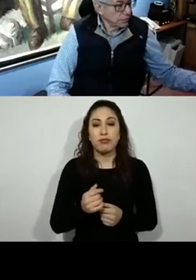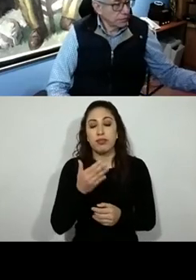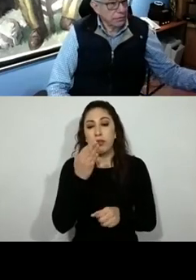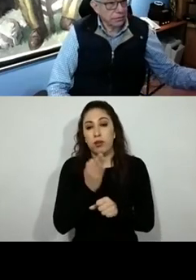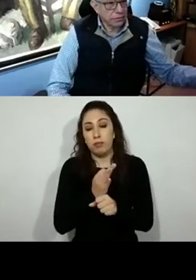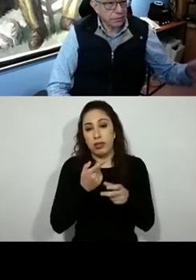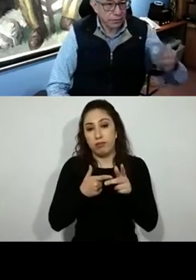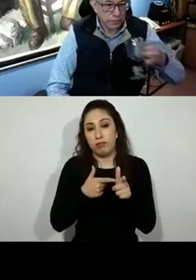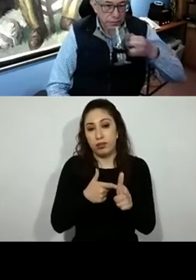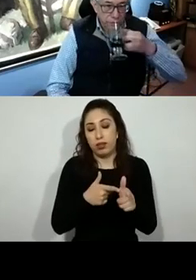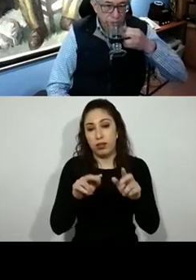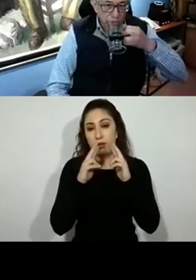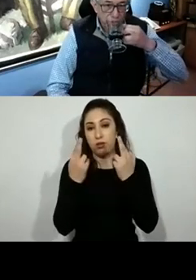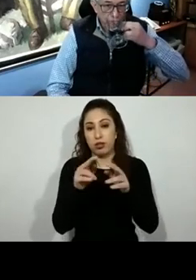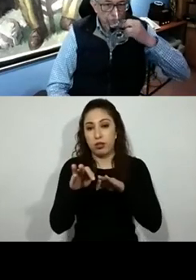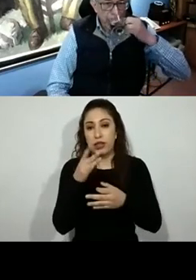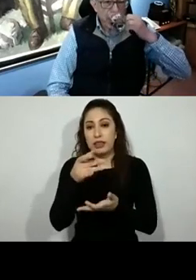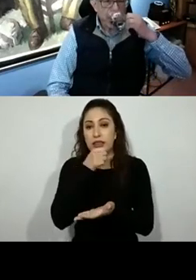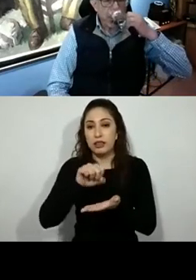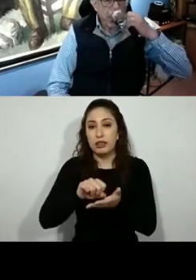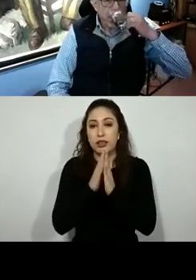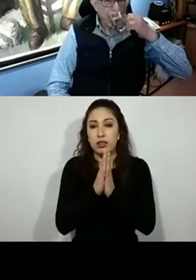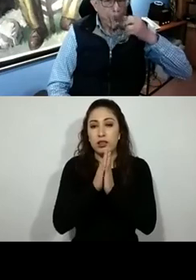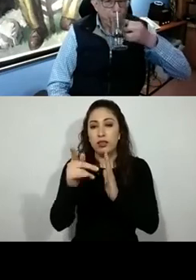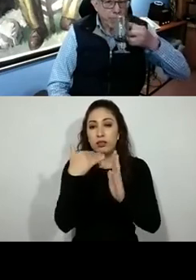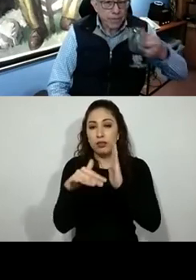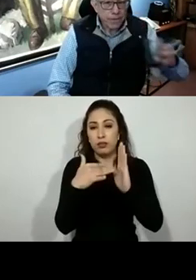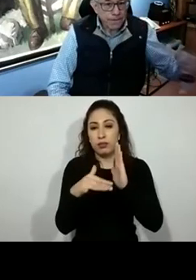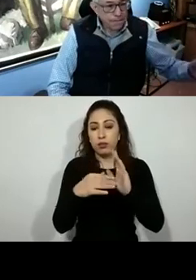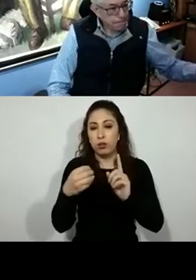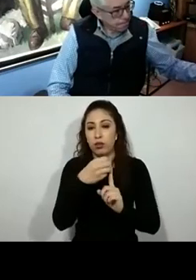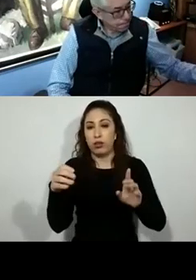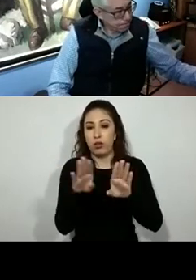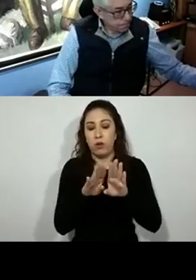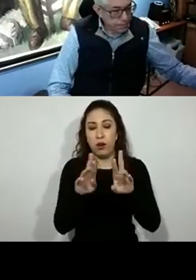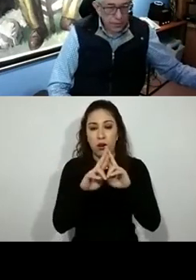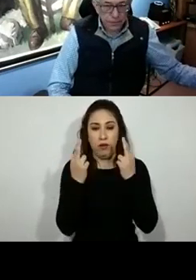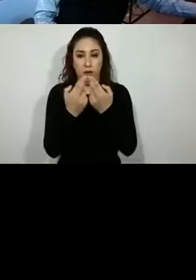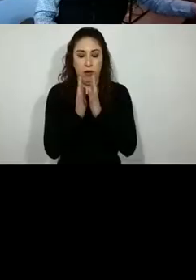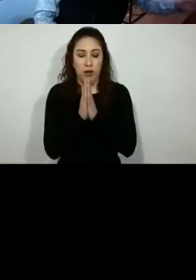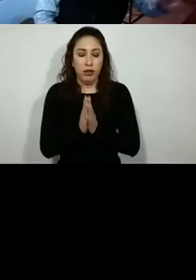la diputada secretaria de lectura al formato para su realización. Por favor, diputada secretaria.